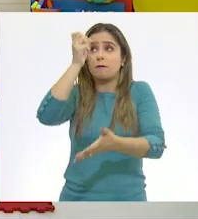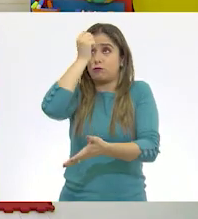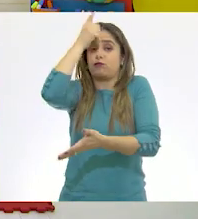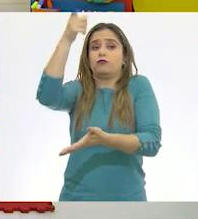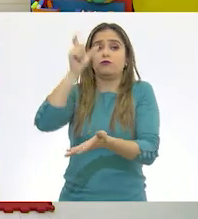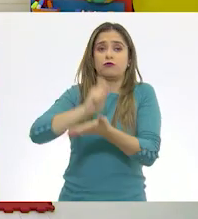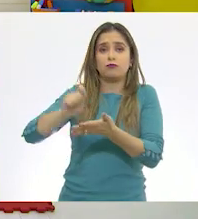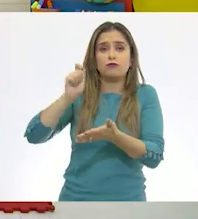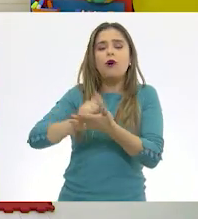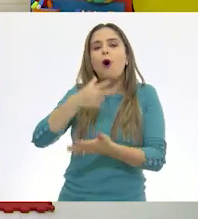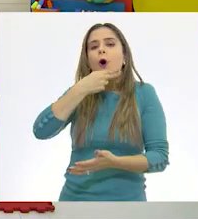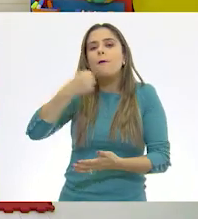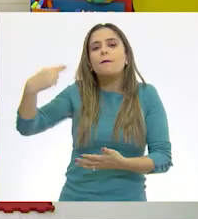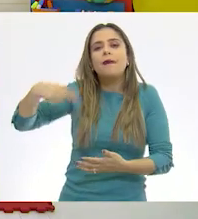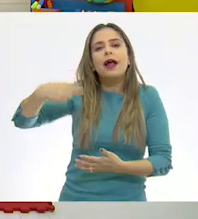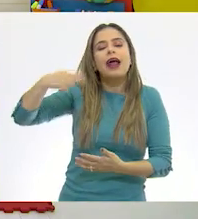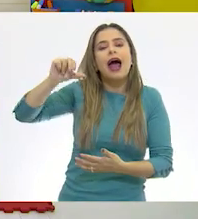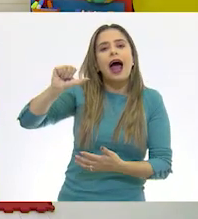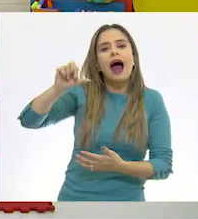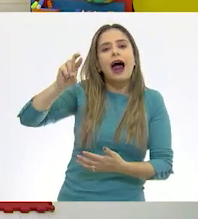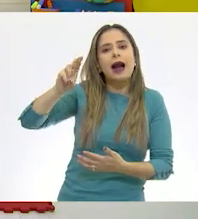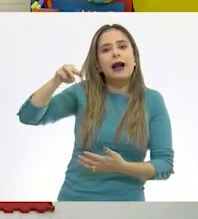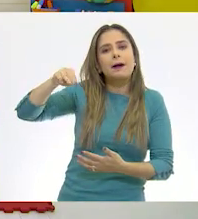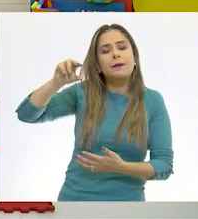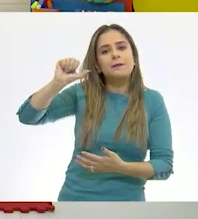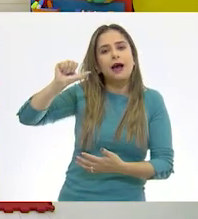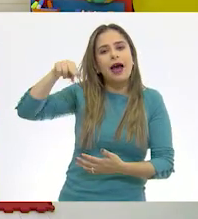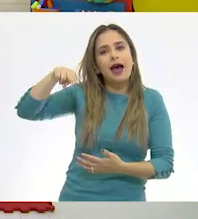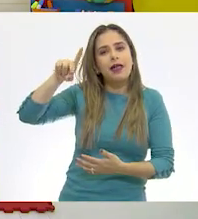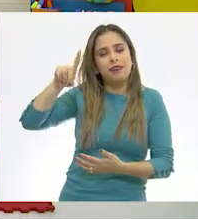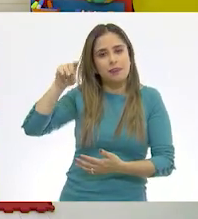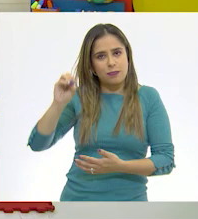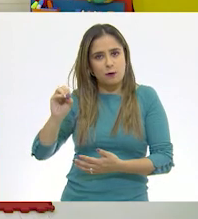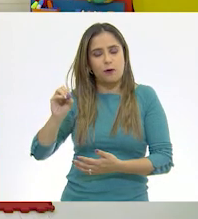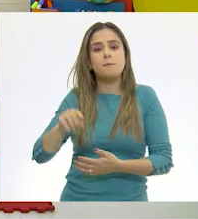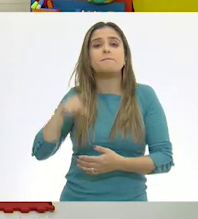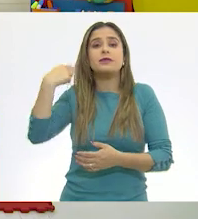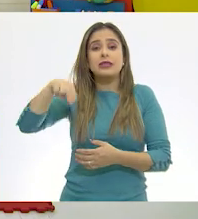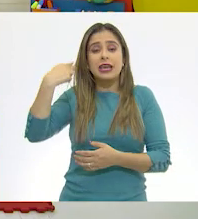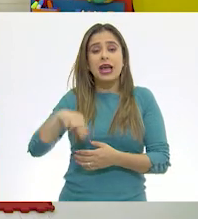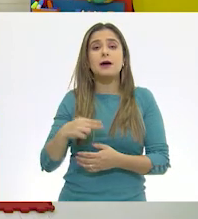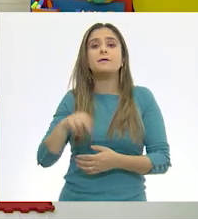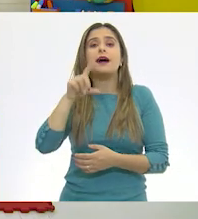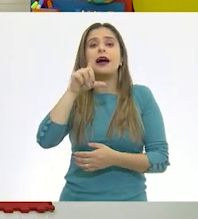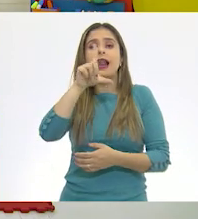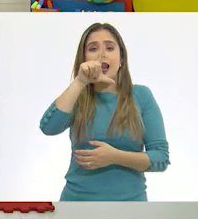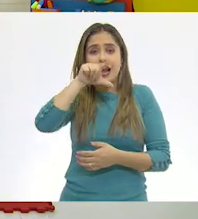Nervo. A ver. Y se llama La Ardilla.